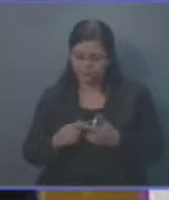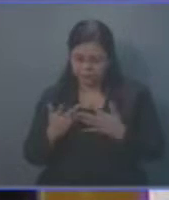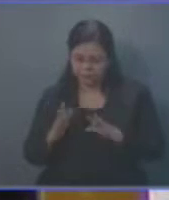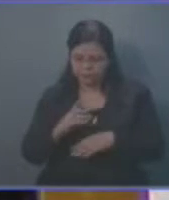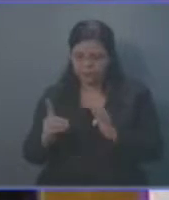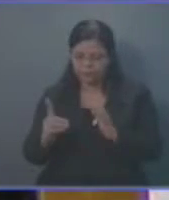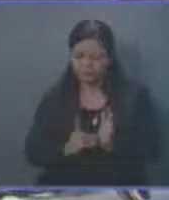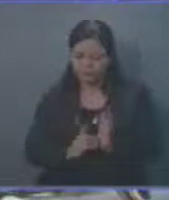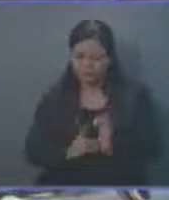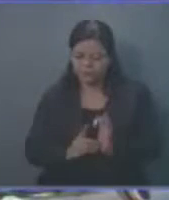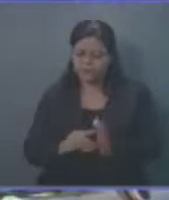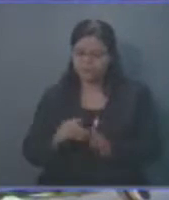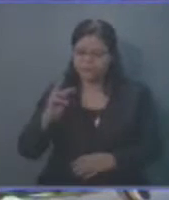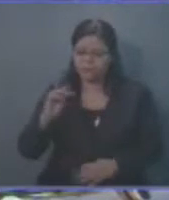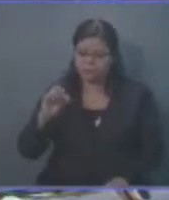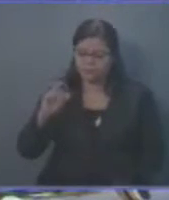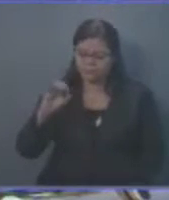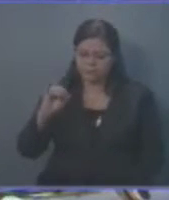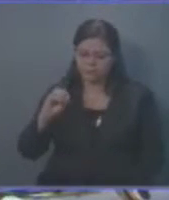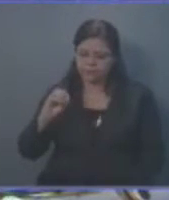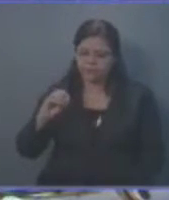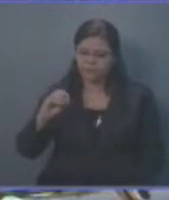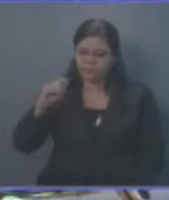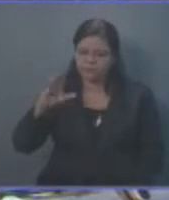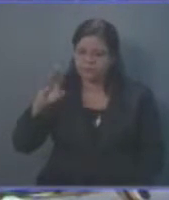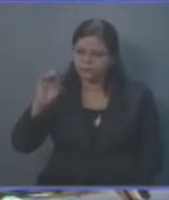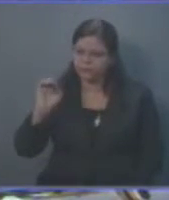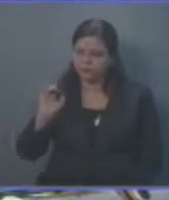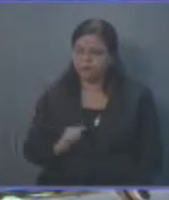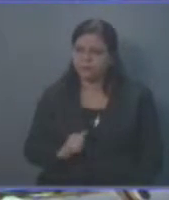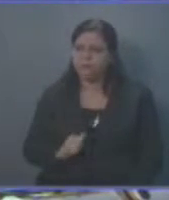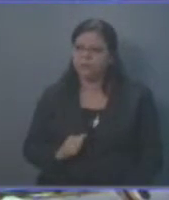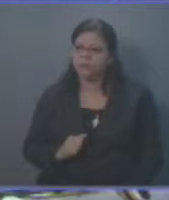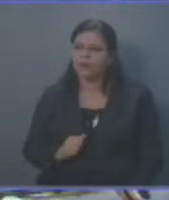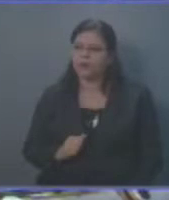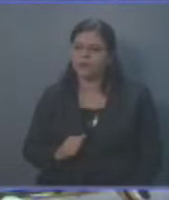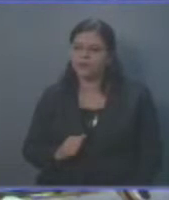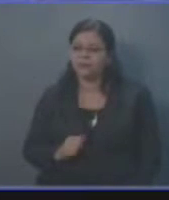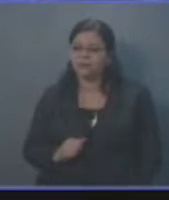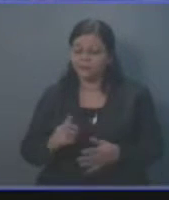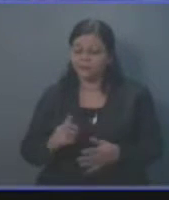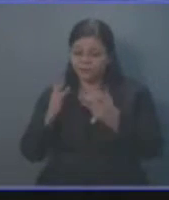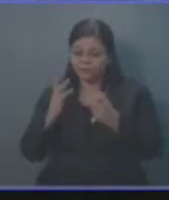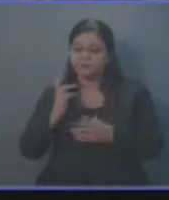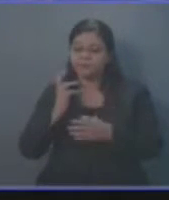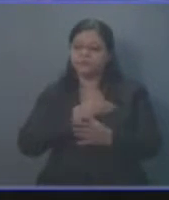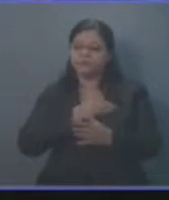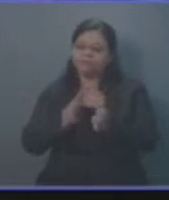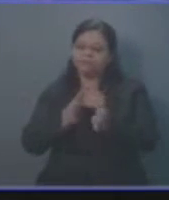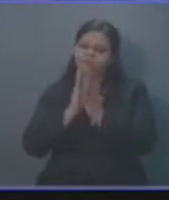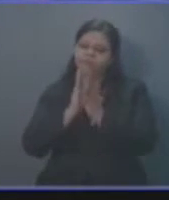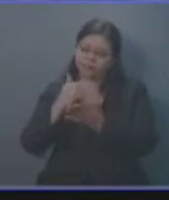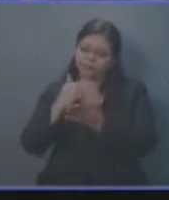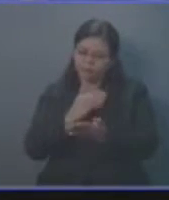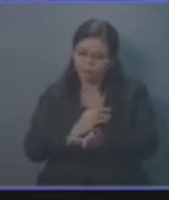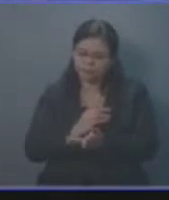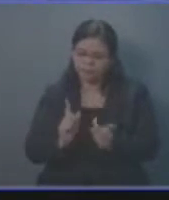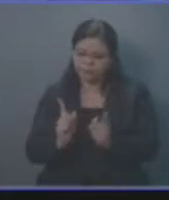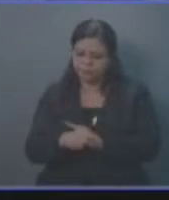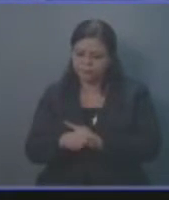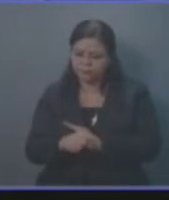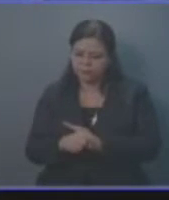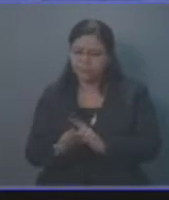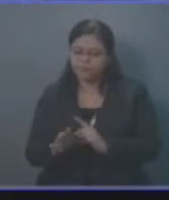Mario Ponce. Gracias, señor presidente. Solicito modificación de agenda en el sentido de introducir un minuto de